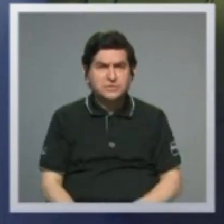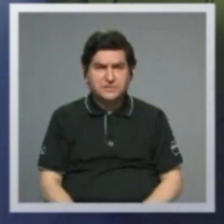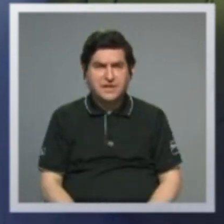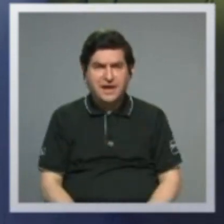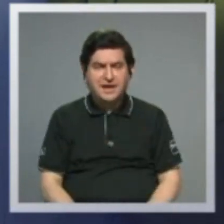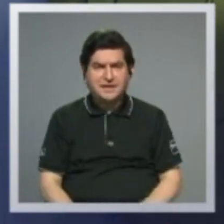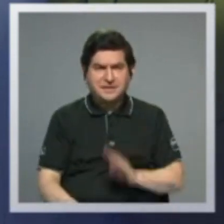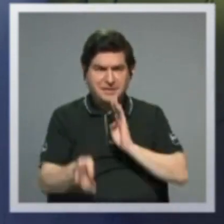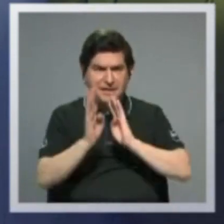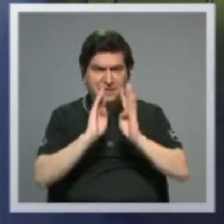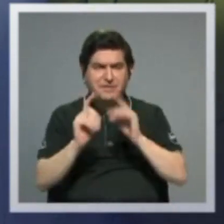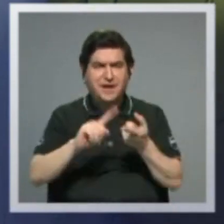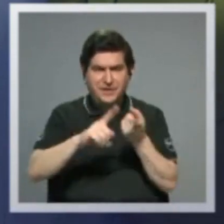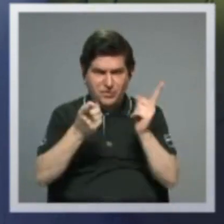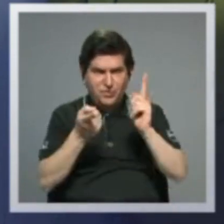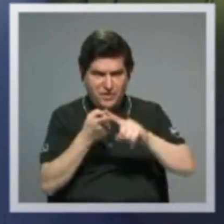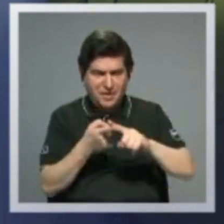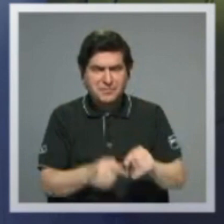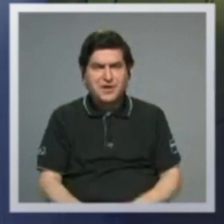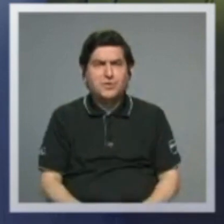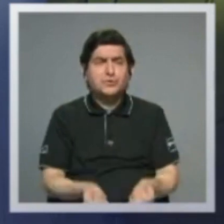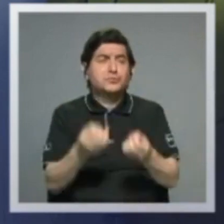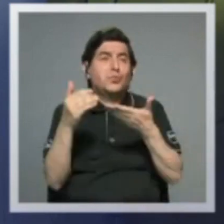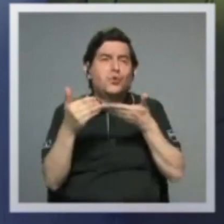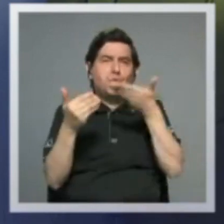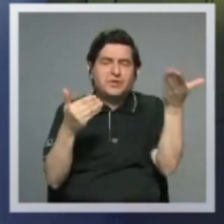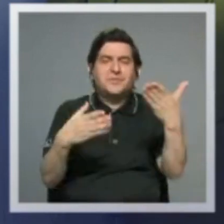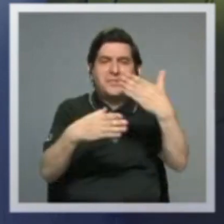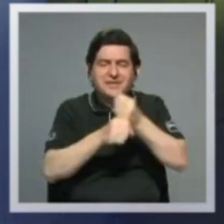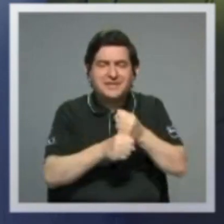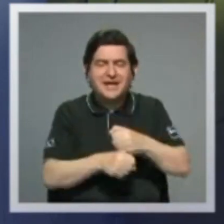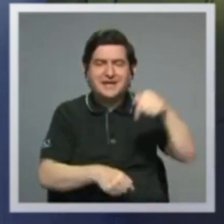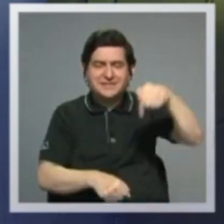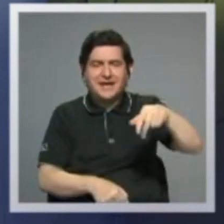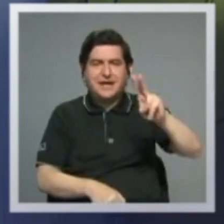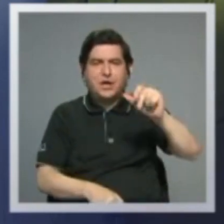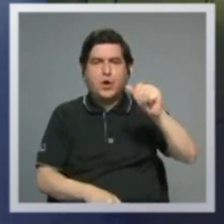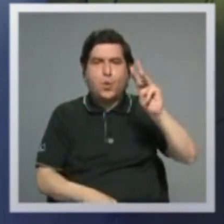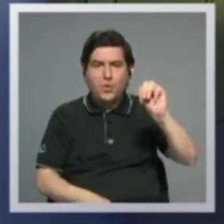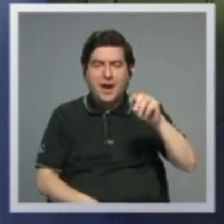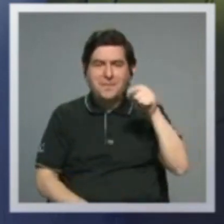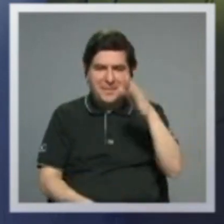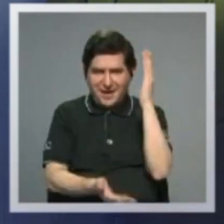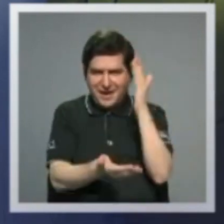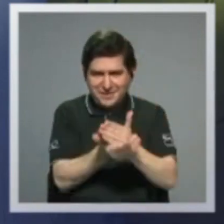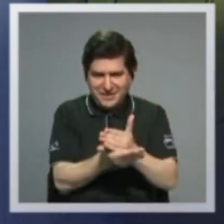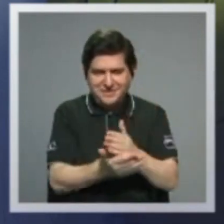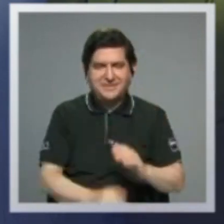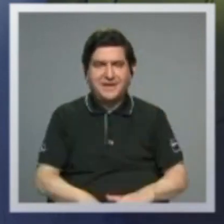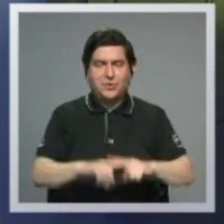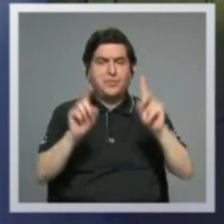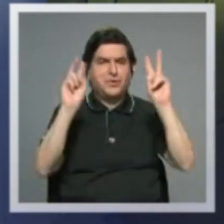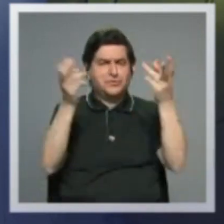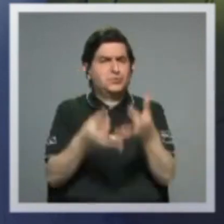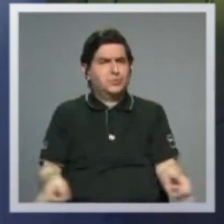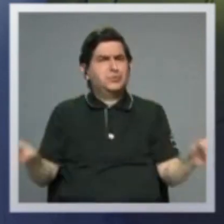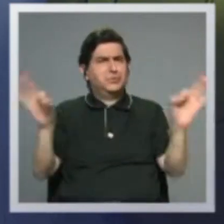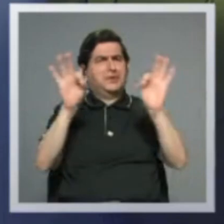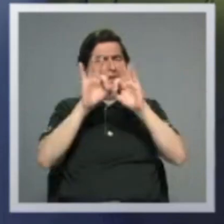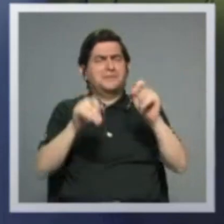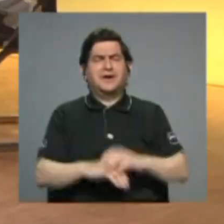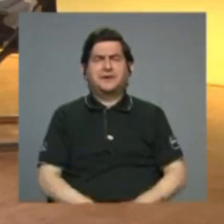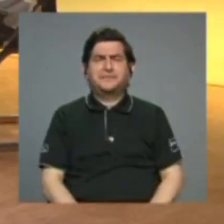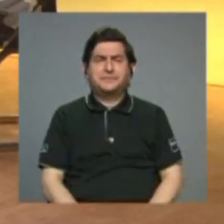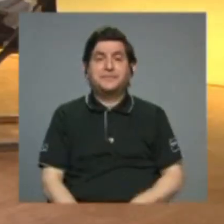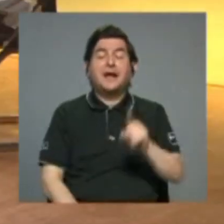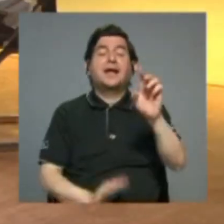que conversar con las amigas y amigos de las muchas cosas que ha hecho la UNAM aquí, paro ahí, pero este es un tema importantísimo. Sí, es